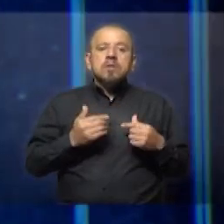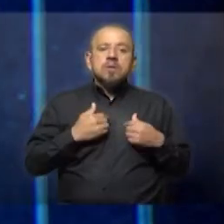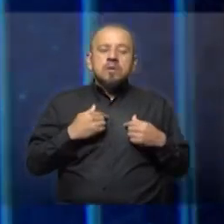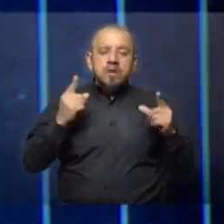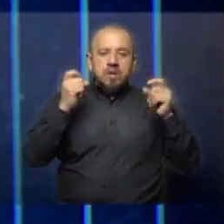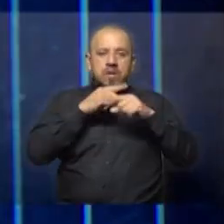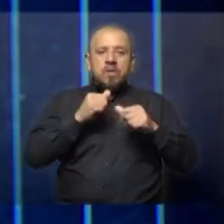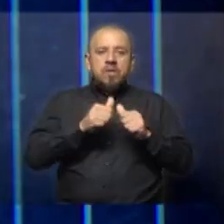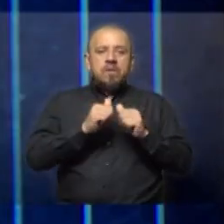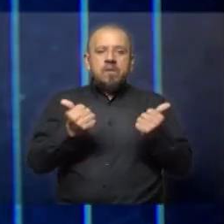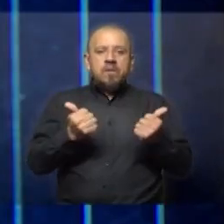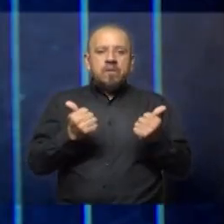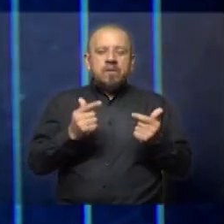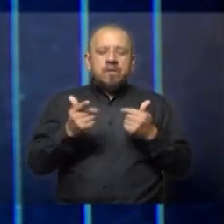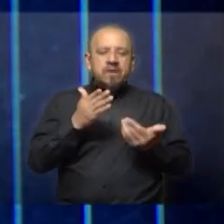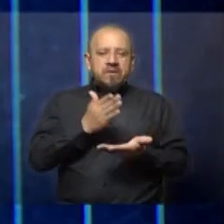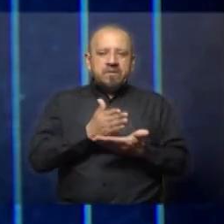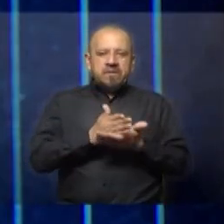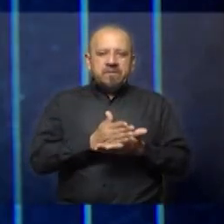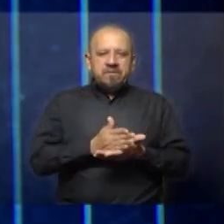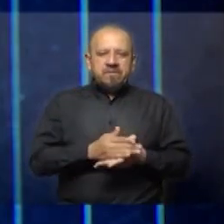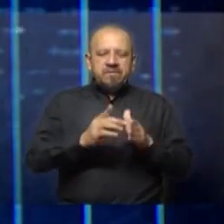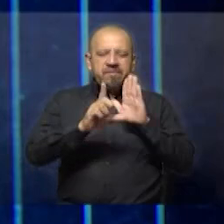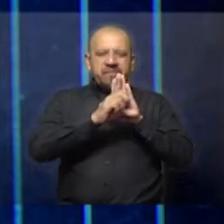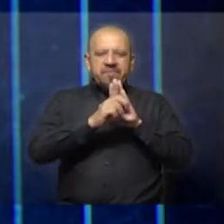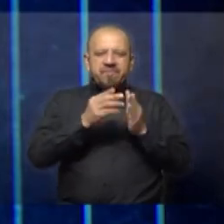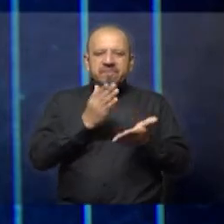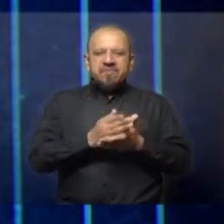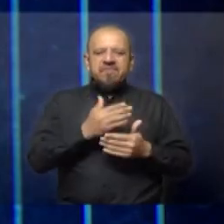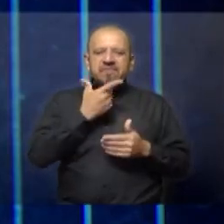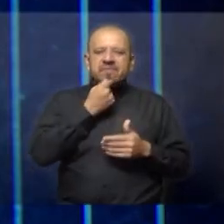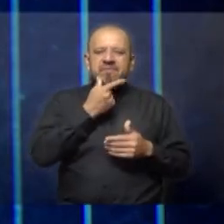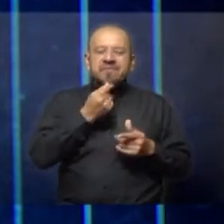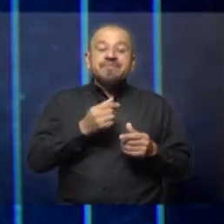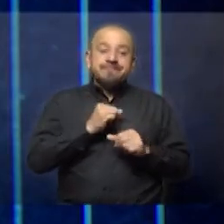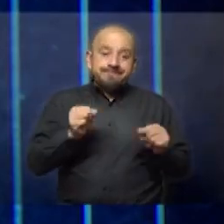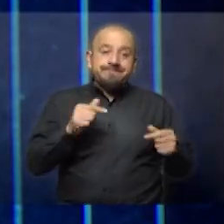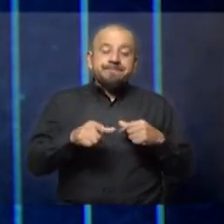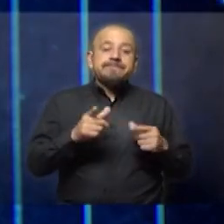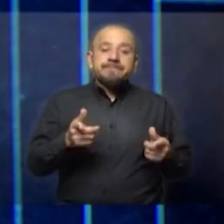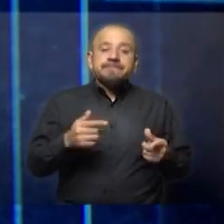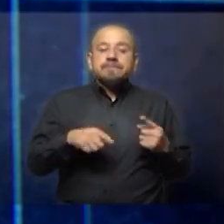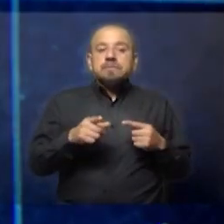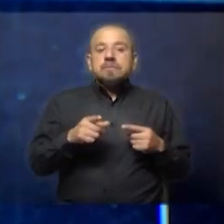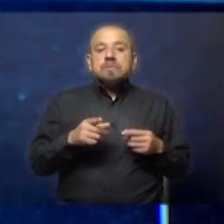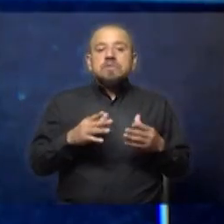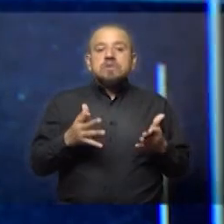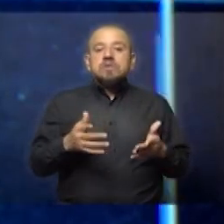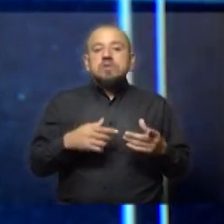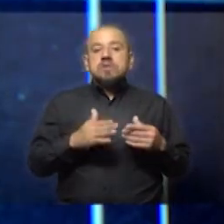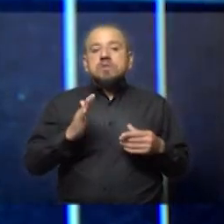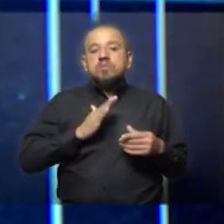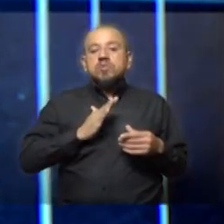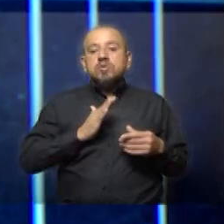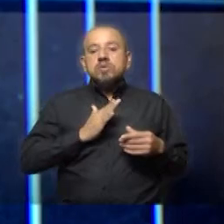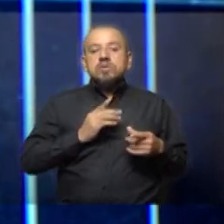difícil divorciarse al menos el derecho la ley se le haga fácil de alguna manera No ese feminismo de compensación por lo menos que la mujer